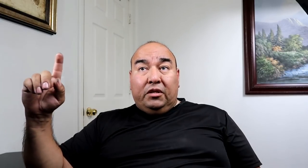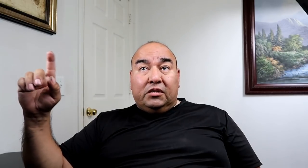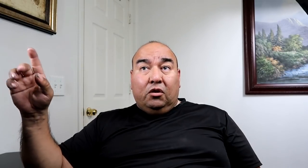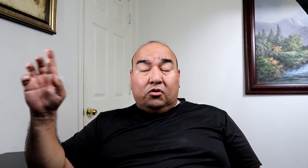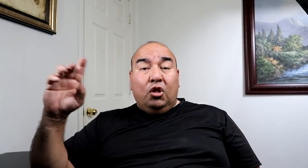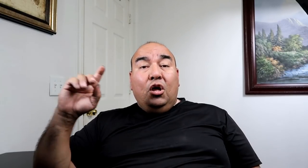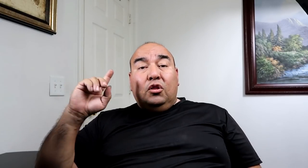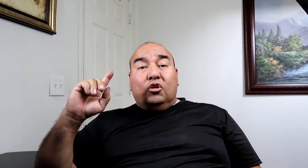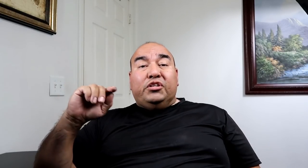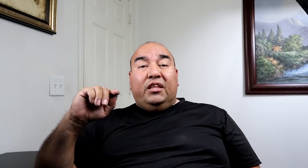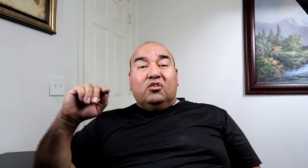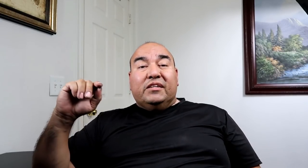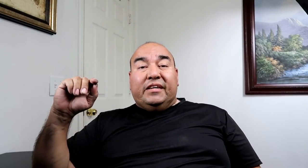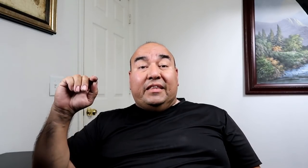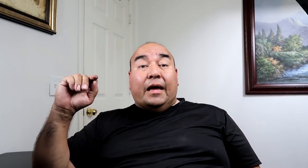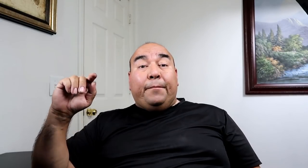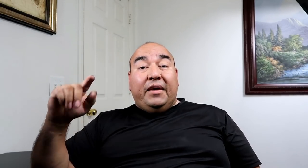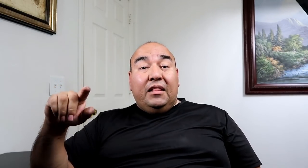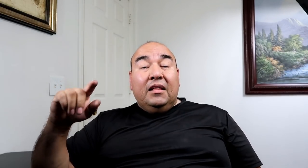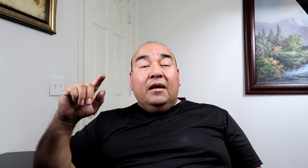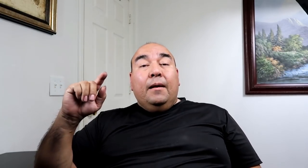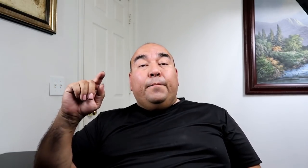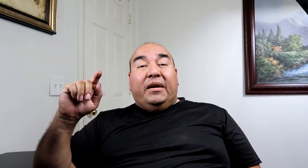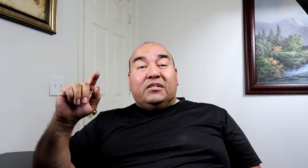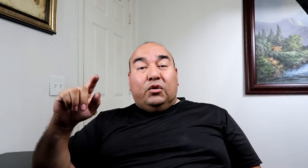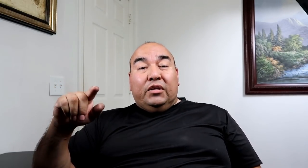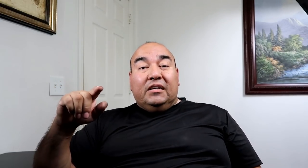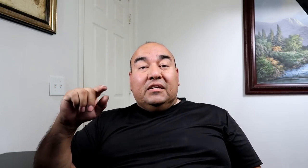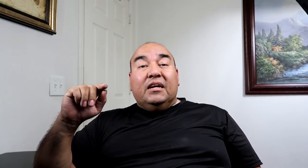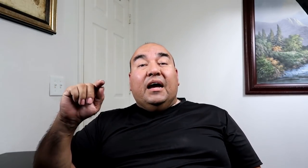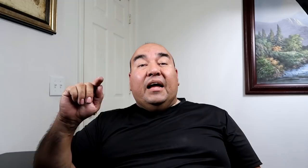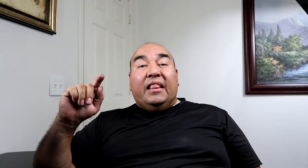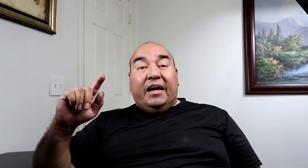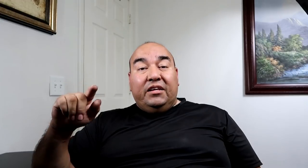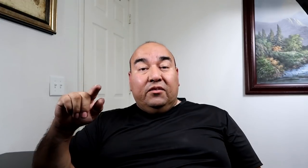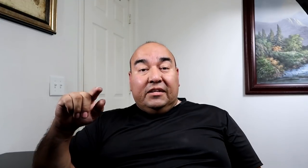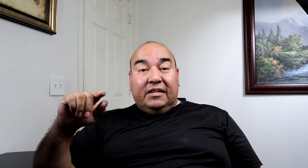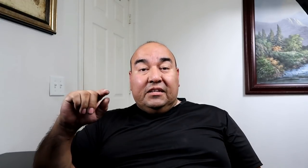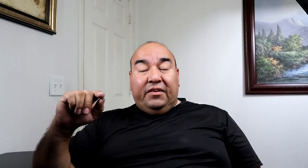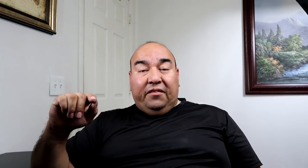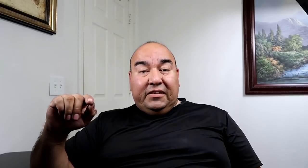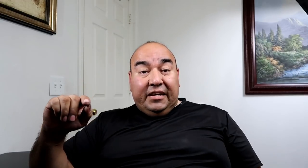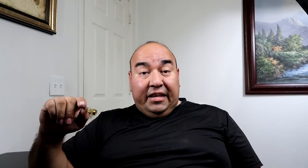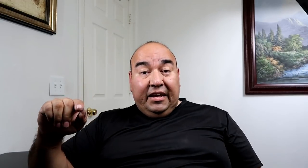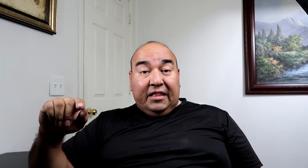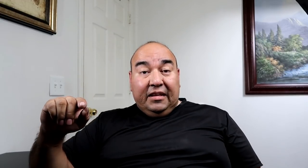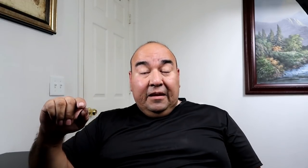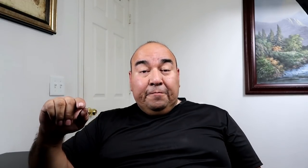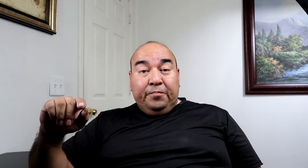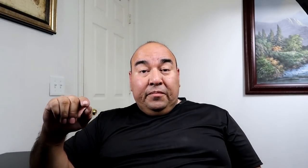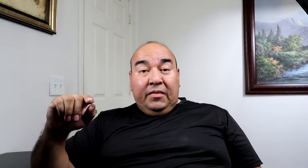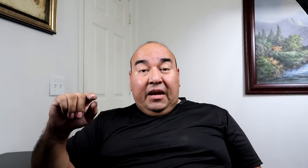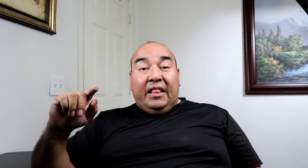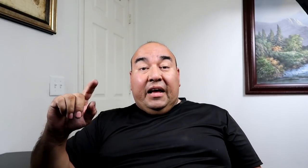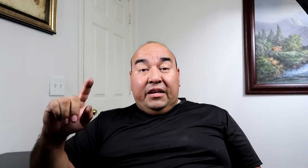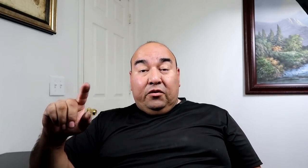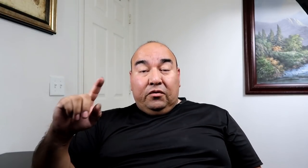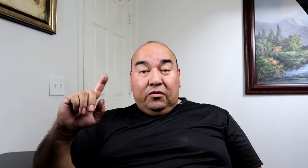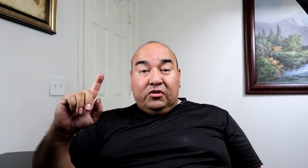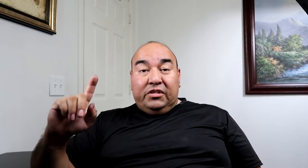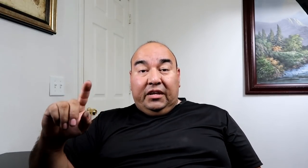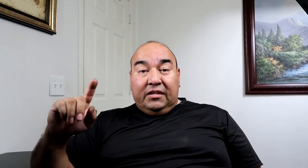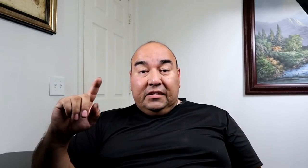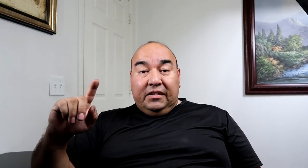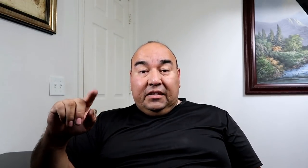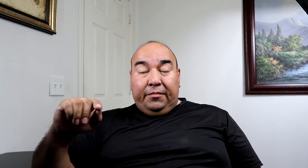por 5, 25, son 260 mil personas al año las que se beneficiarían. Al